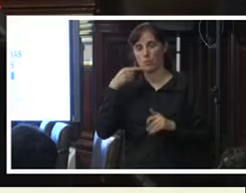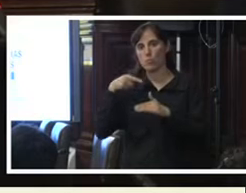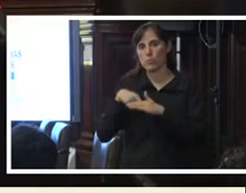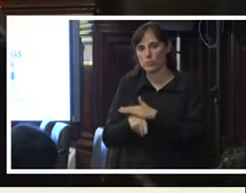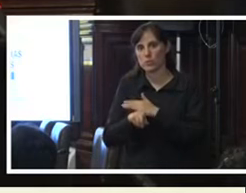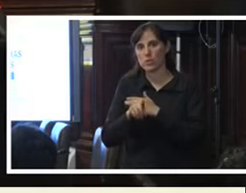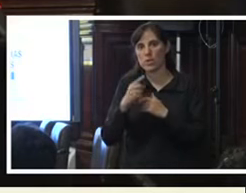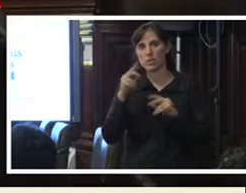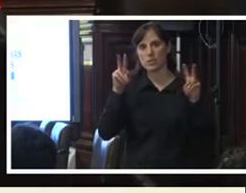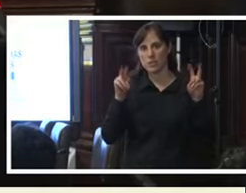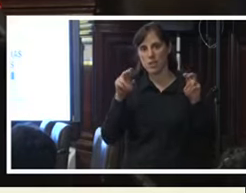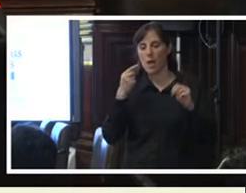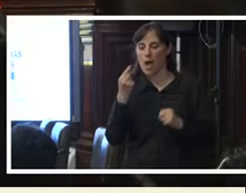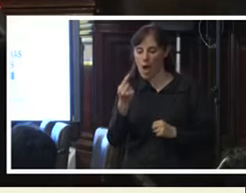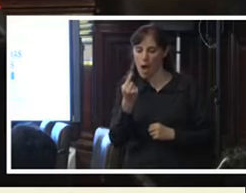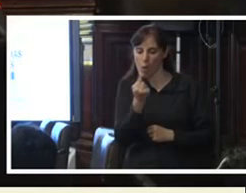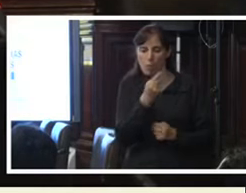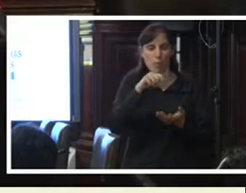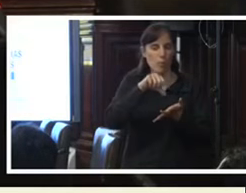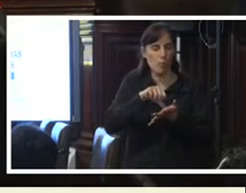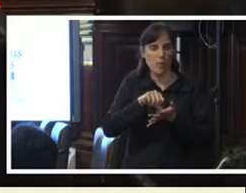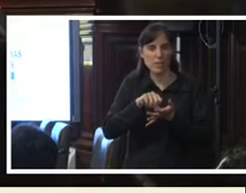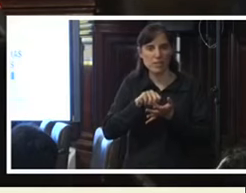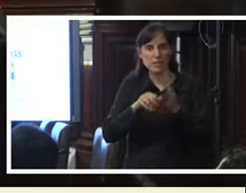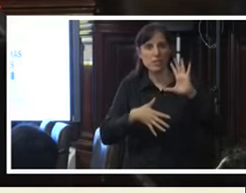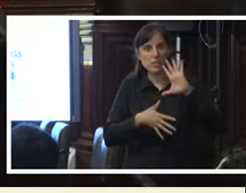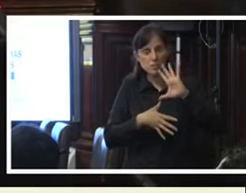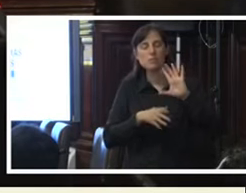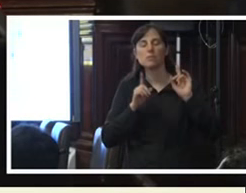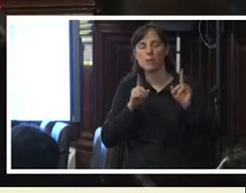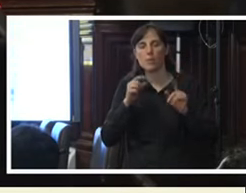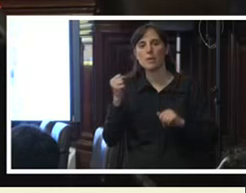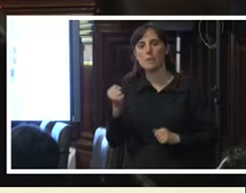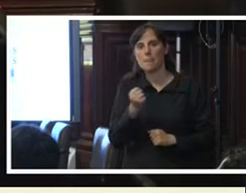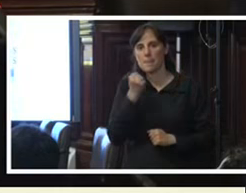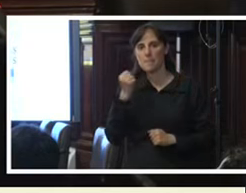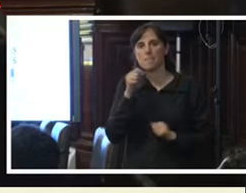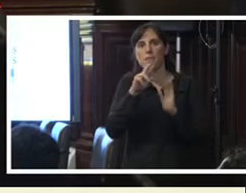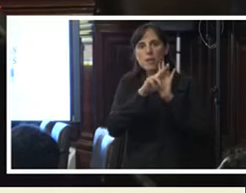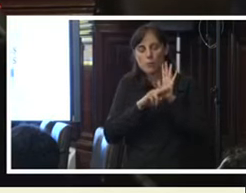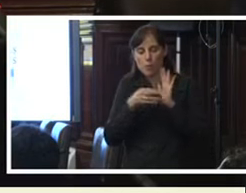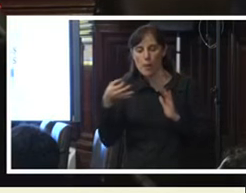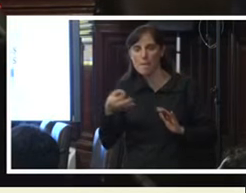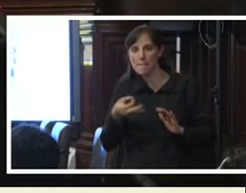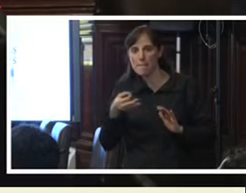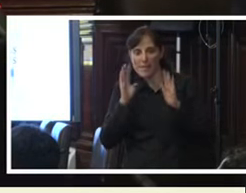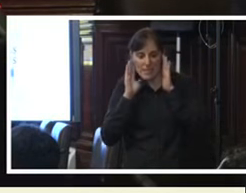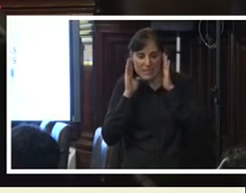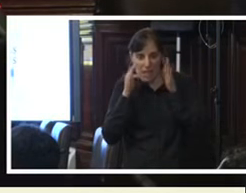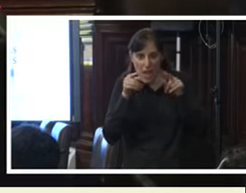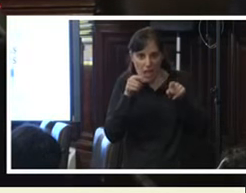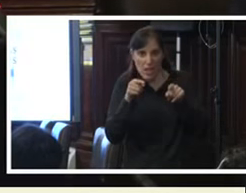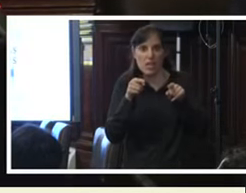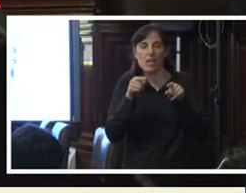particularidades de cada país de la región así también resaltamos que tras revisar normativa específica para la protección de las personas